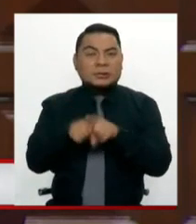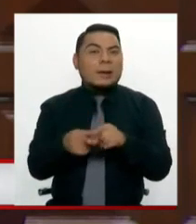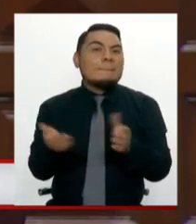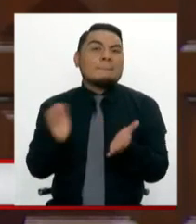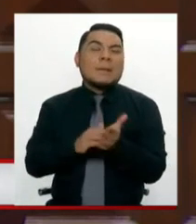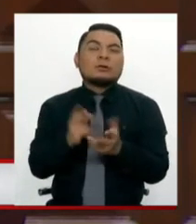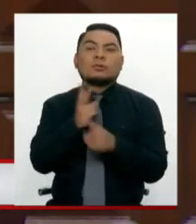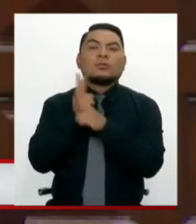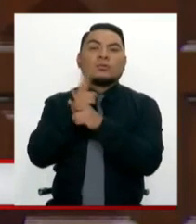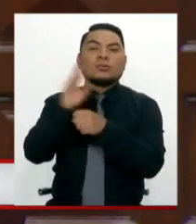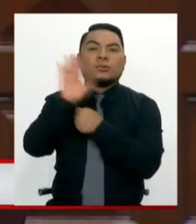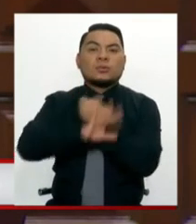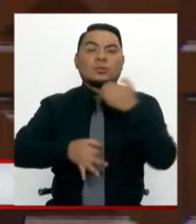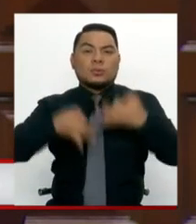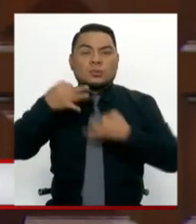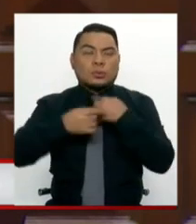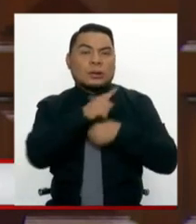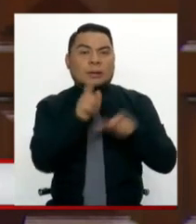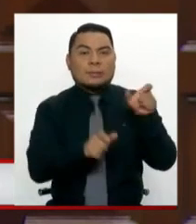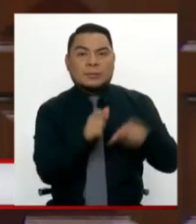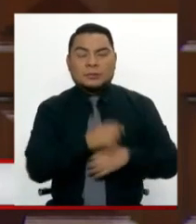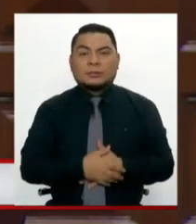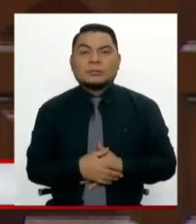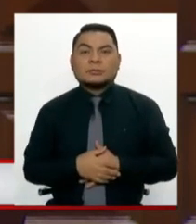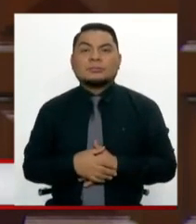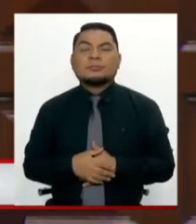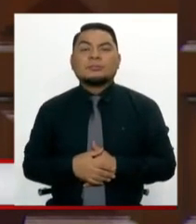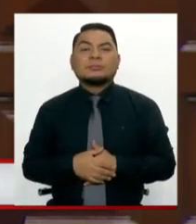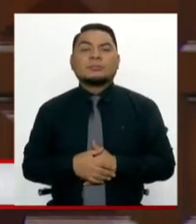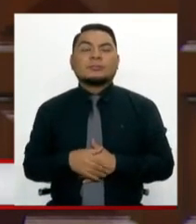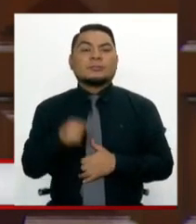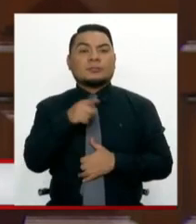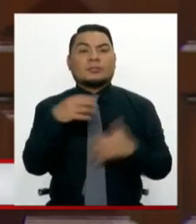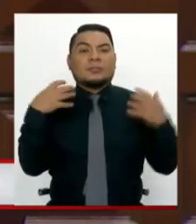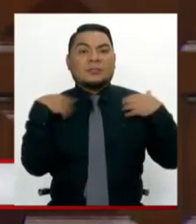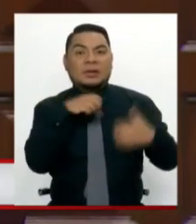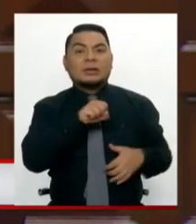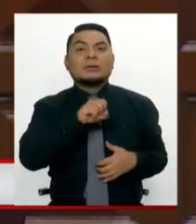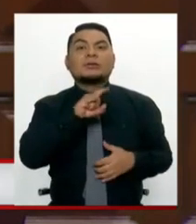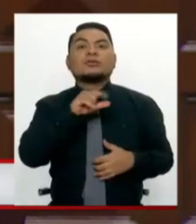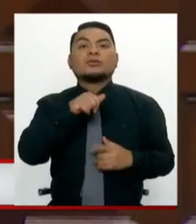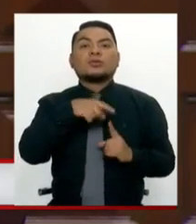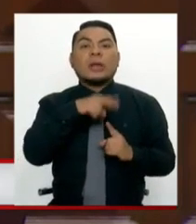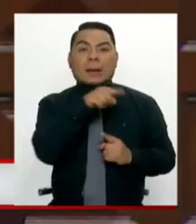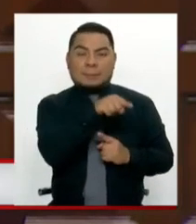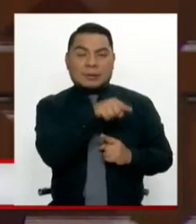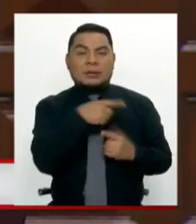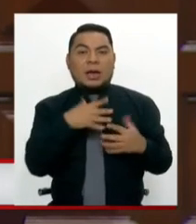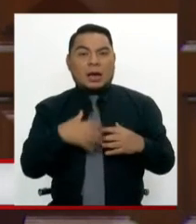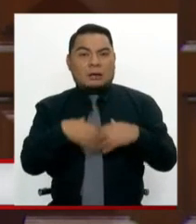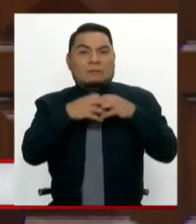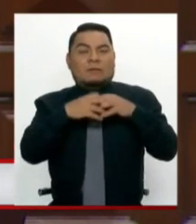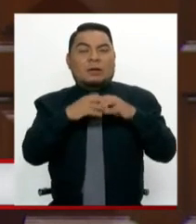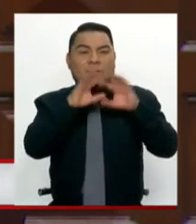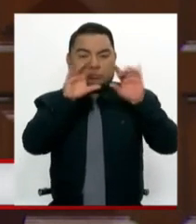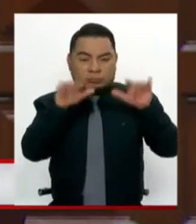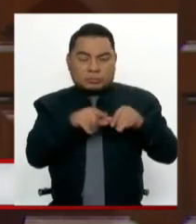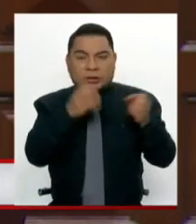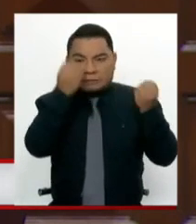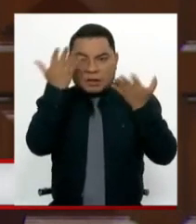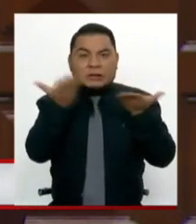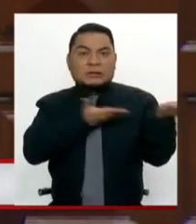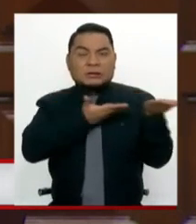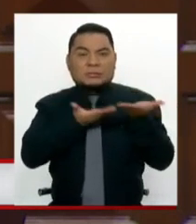mayor seguridad jurídica a los ciudadanos. SUNAR ha fortalecido sus sistemas a fin de brindar